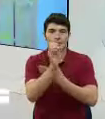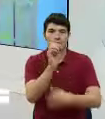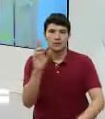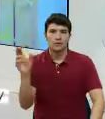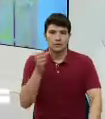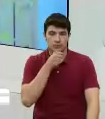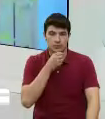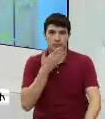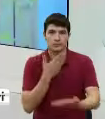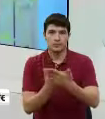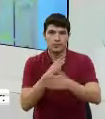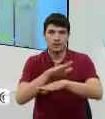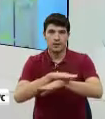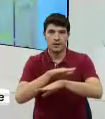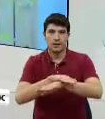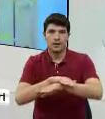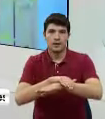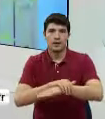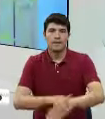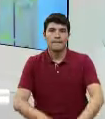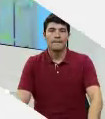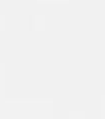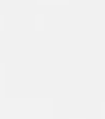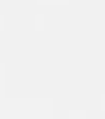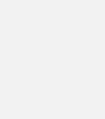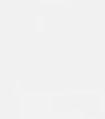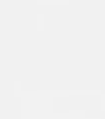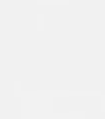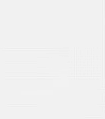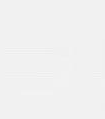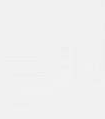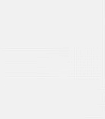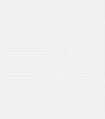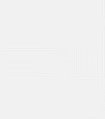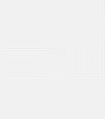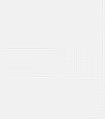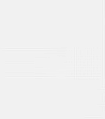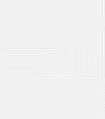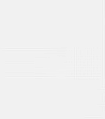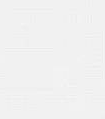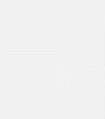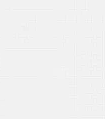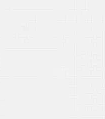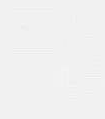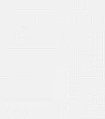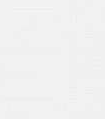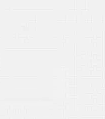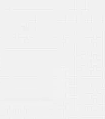centro de la ciudad de Bucaramanga. Continúen ustedes en estudio. Muy buenas tardes. Canaltro.com